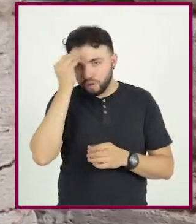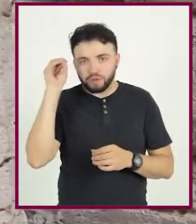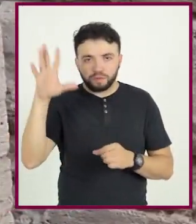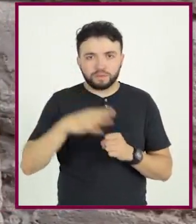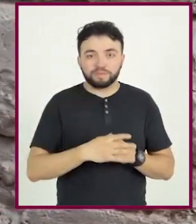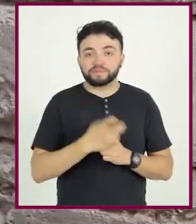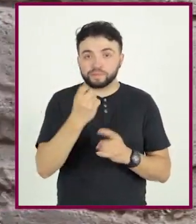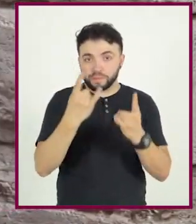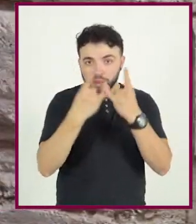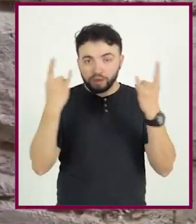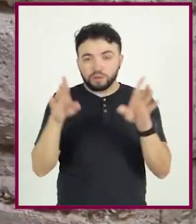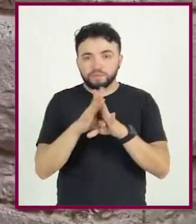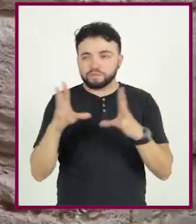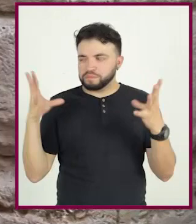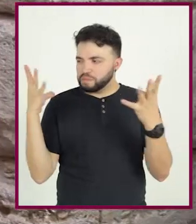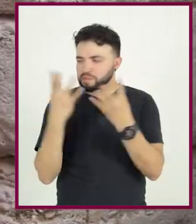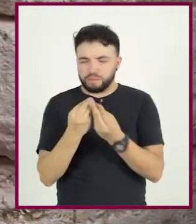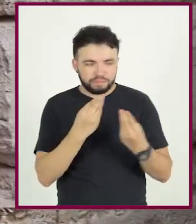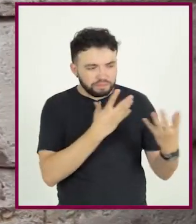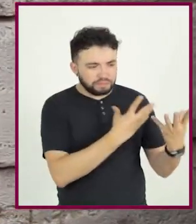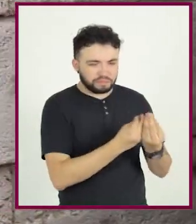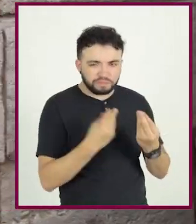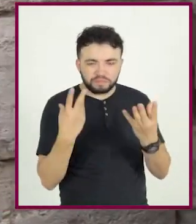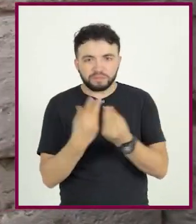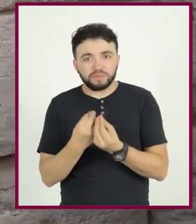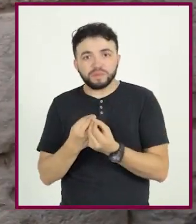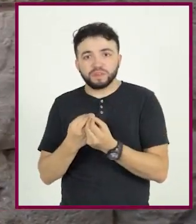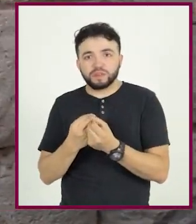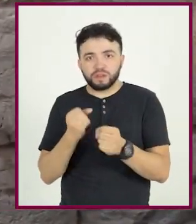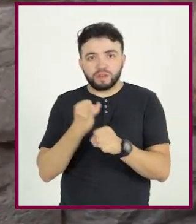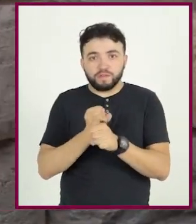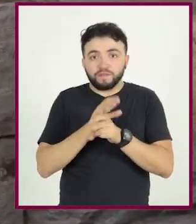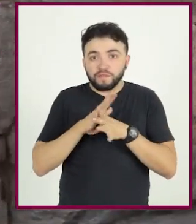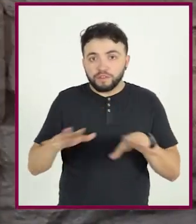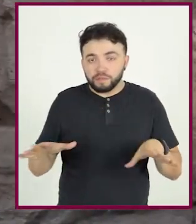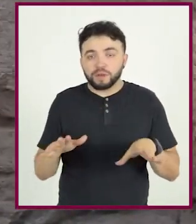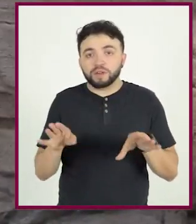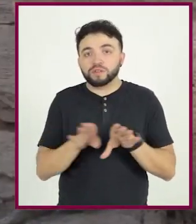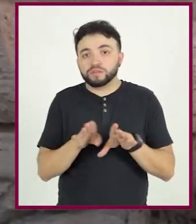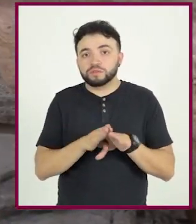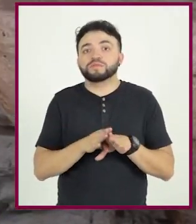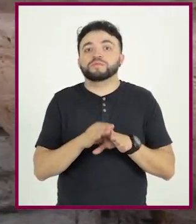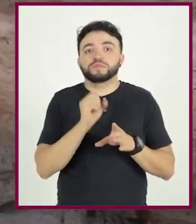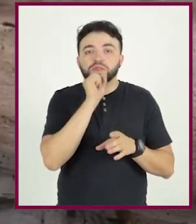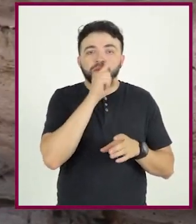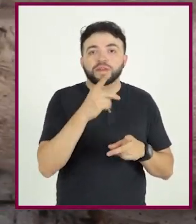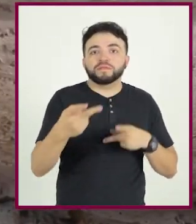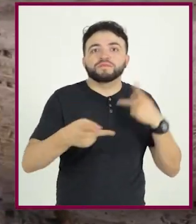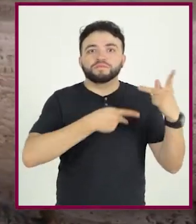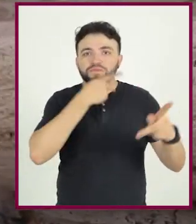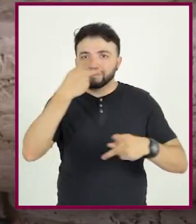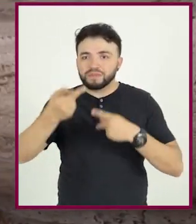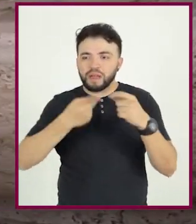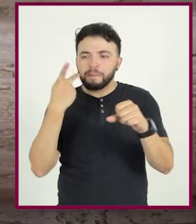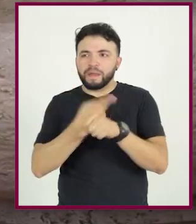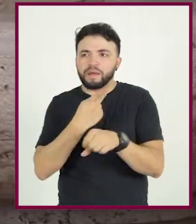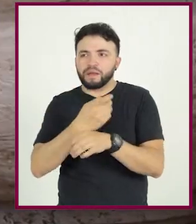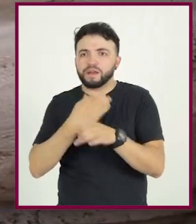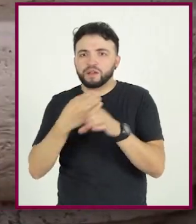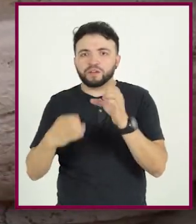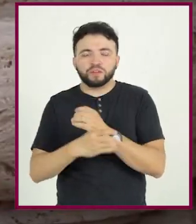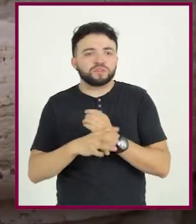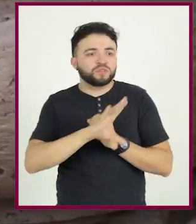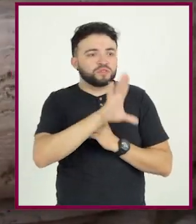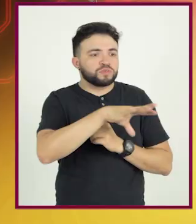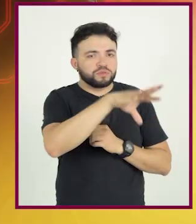olvidaran. La historia, a partir de la recopilación de información y la narración de los hechos, busca darles a las